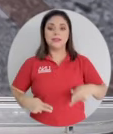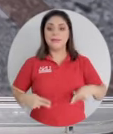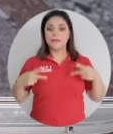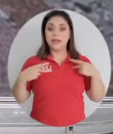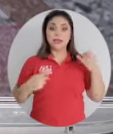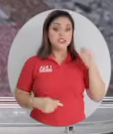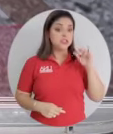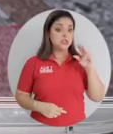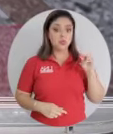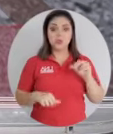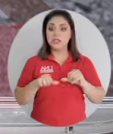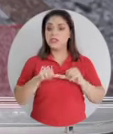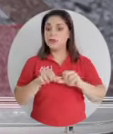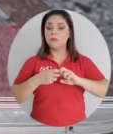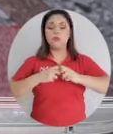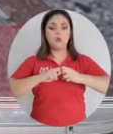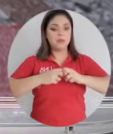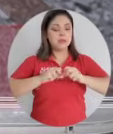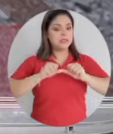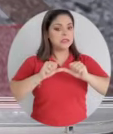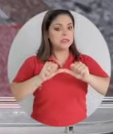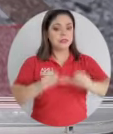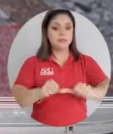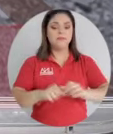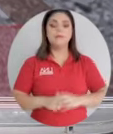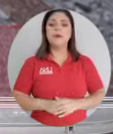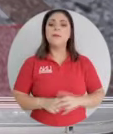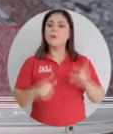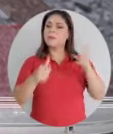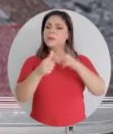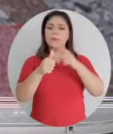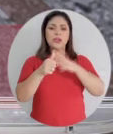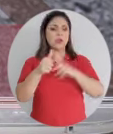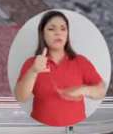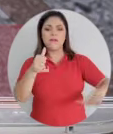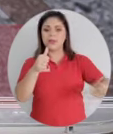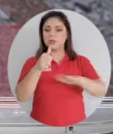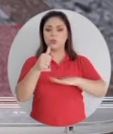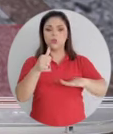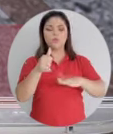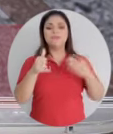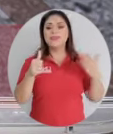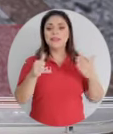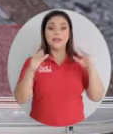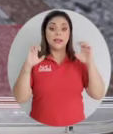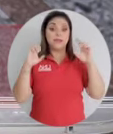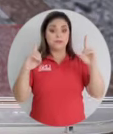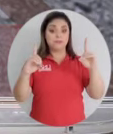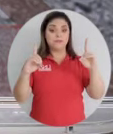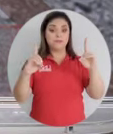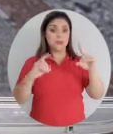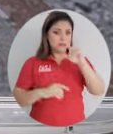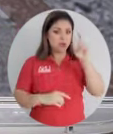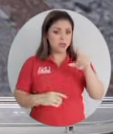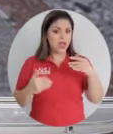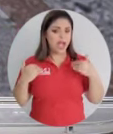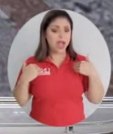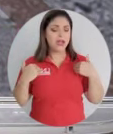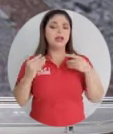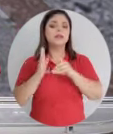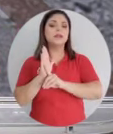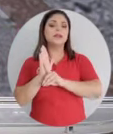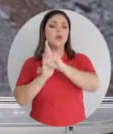vamos a seguir generando problemas. Pero hay un tema básico, educación. Sí. Estamos desarrollando a nivel